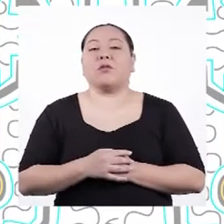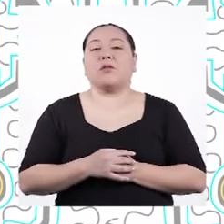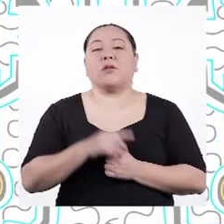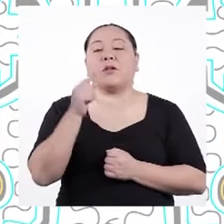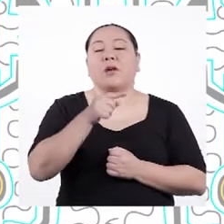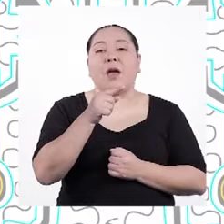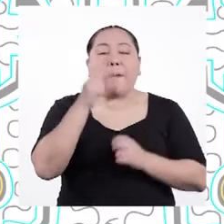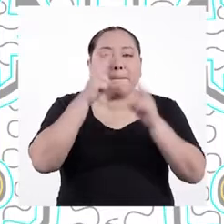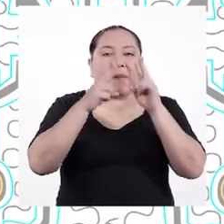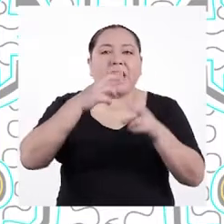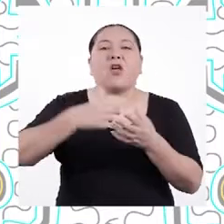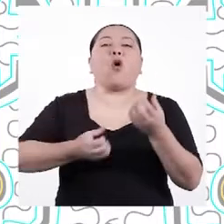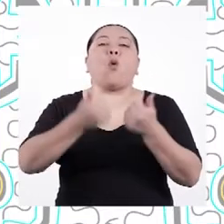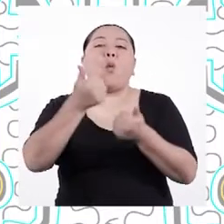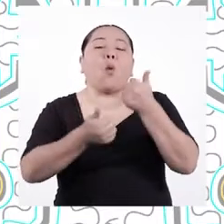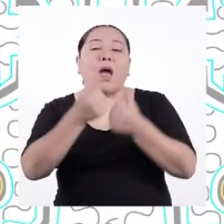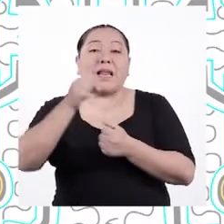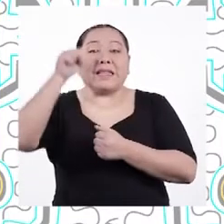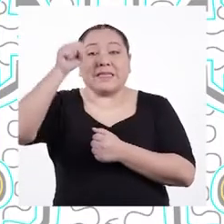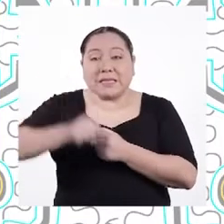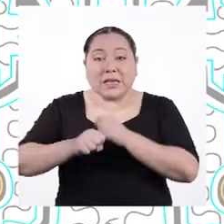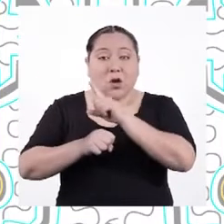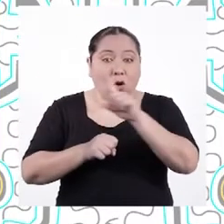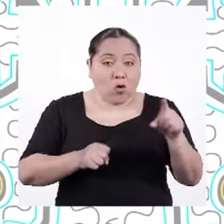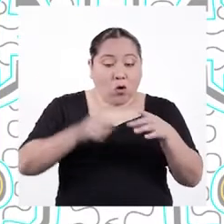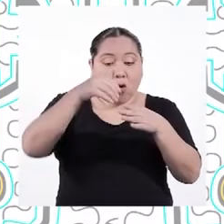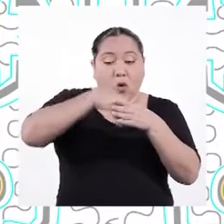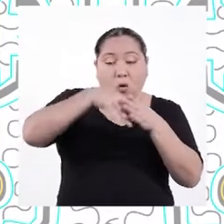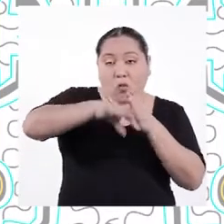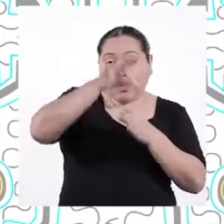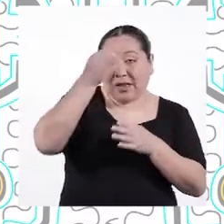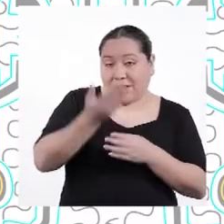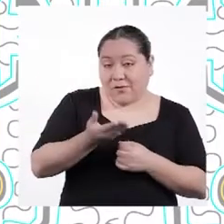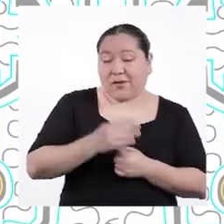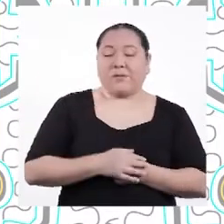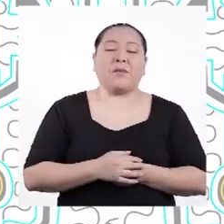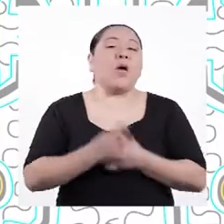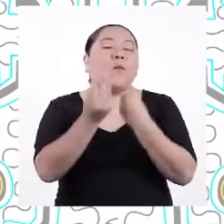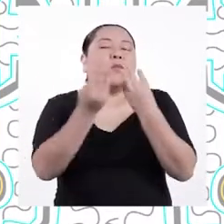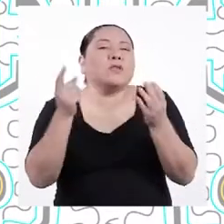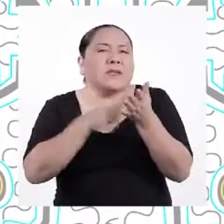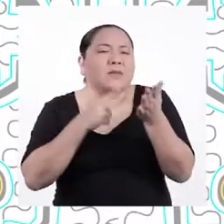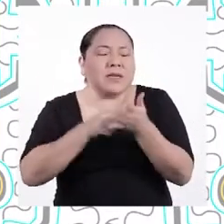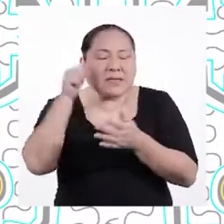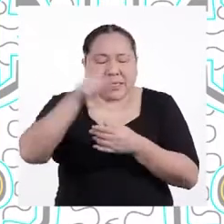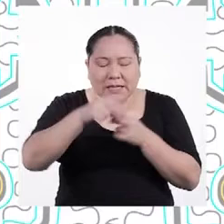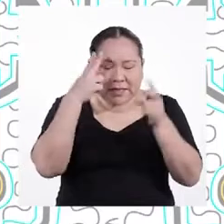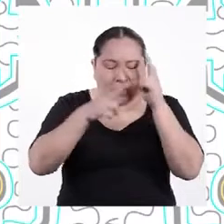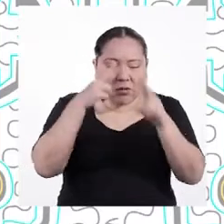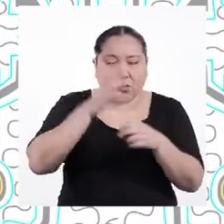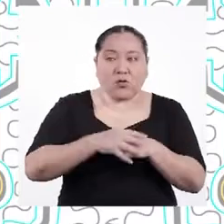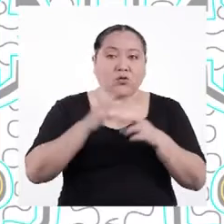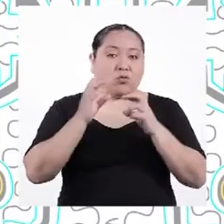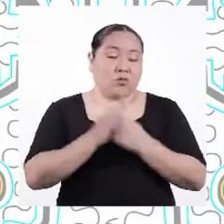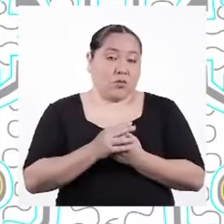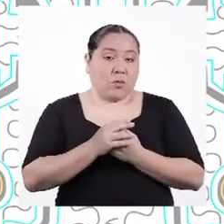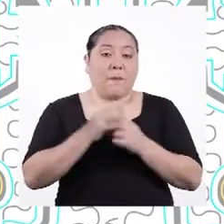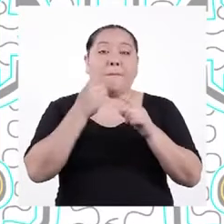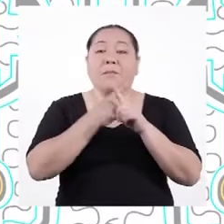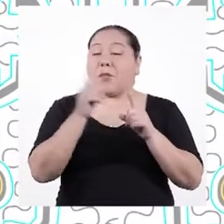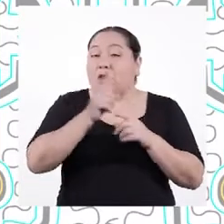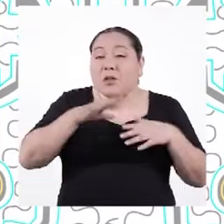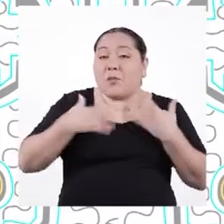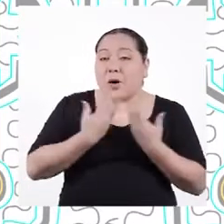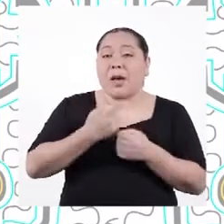la probabilidad de ganar una rifa. Muchas veces hacer este cálculo no es posible, pero en